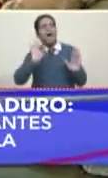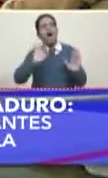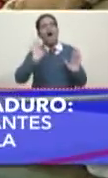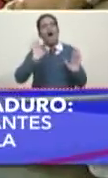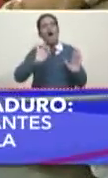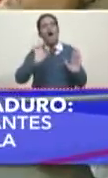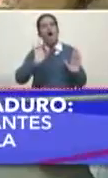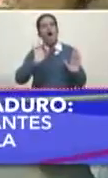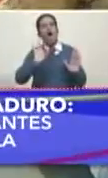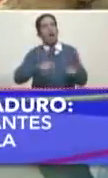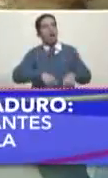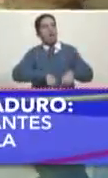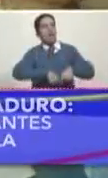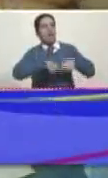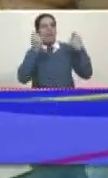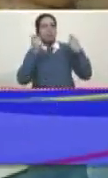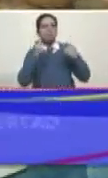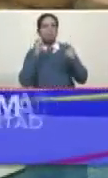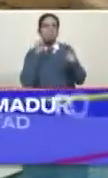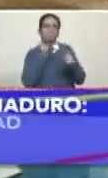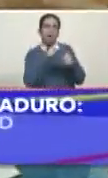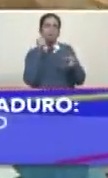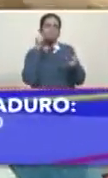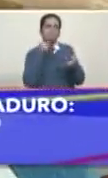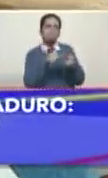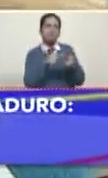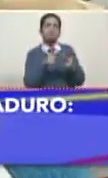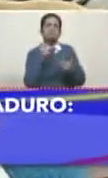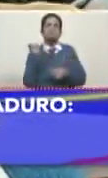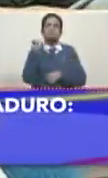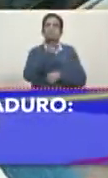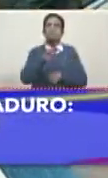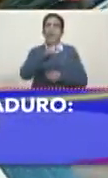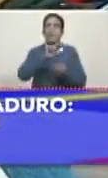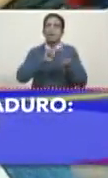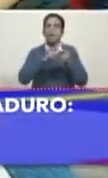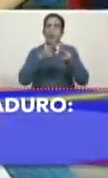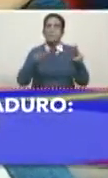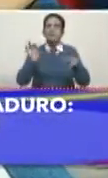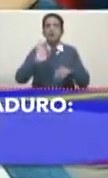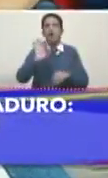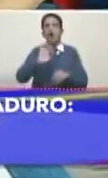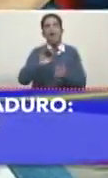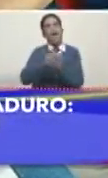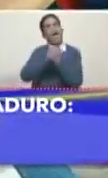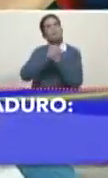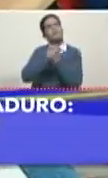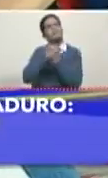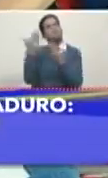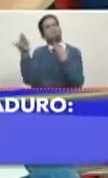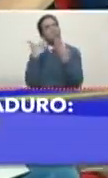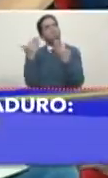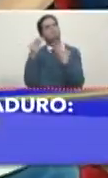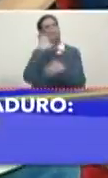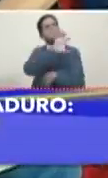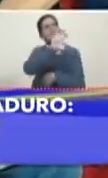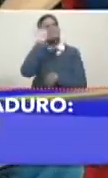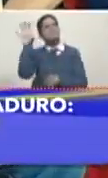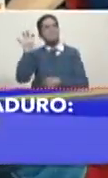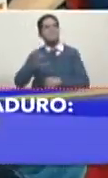otros principios y propósitos, en aras de la paz y las relaciones de amistad entre las naciones.